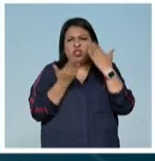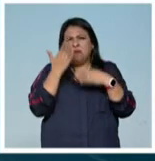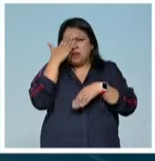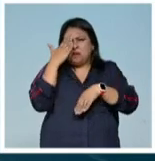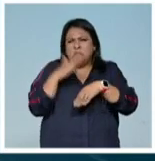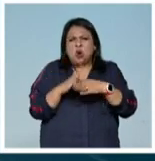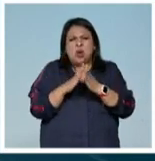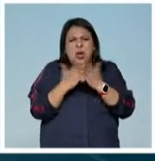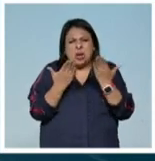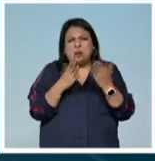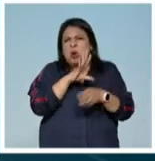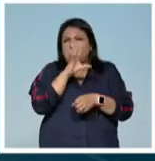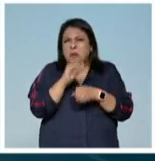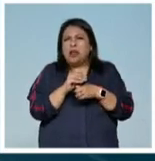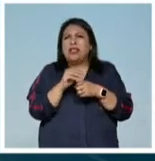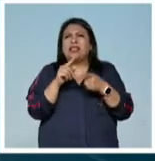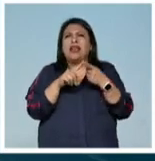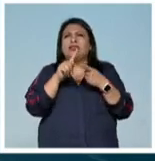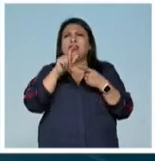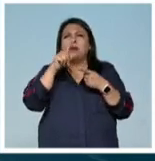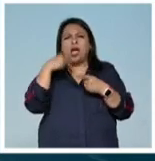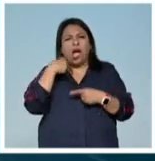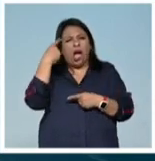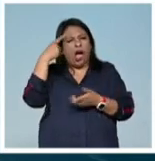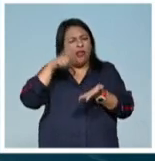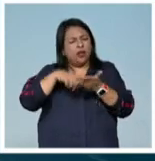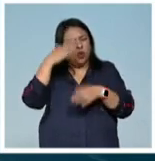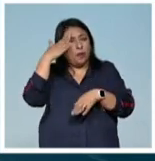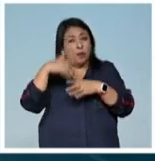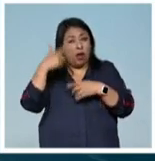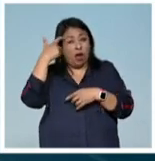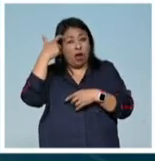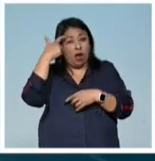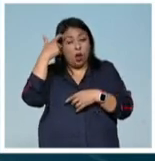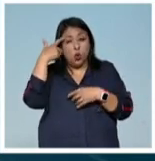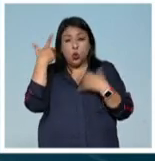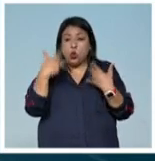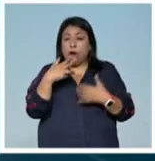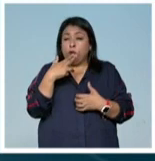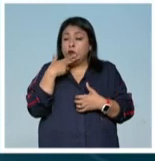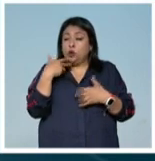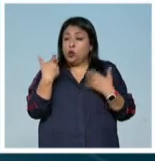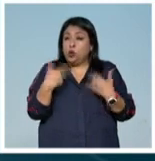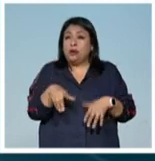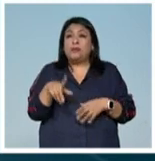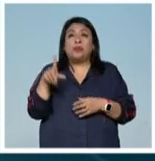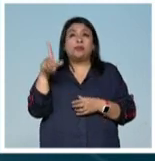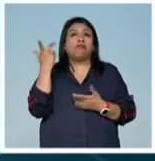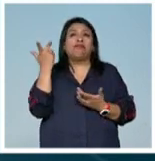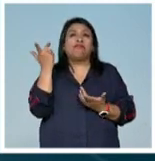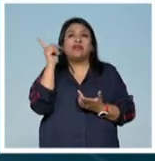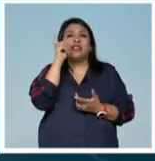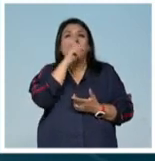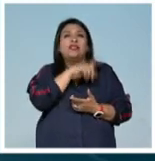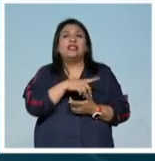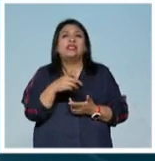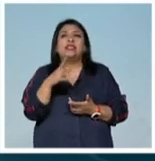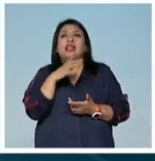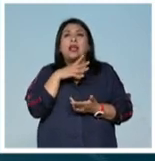libros de memoria, las tablas logarítmicas las traía en la cabeza. Su cabeza era su principal tesoro, difícilmente